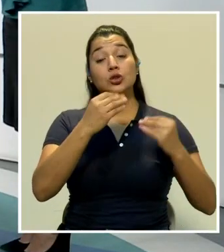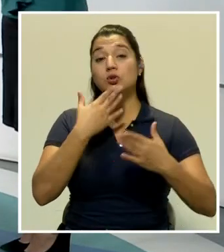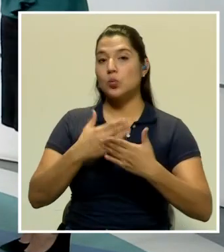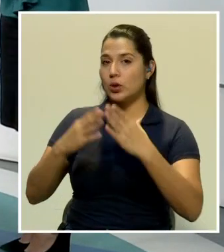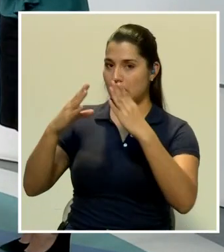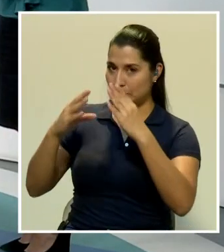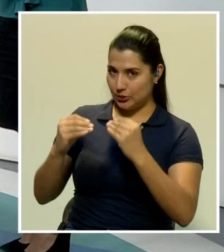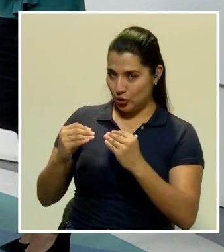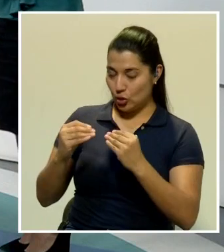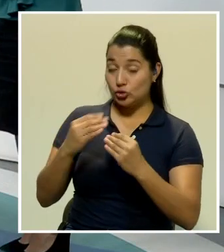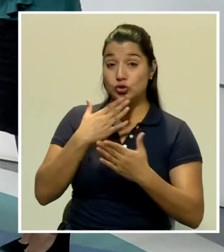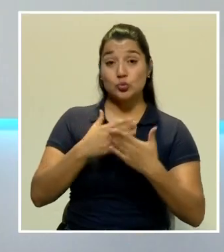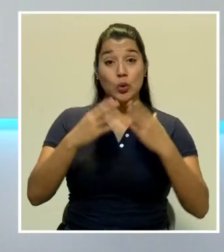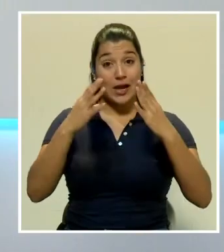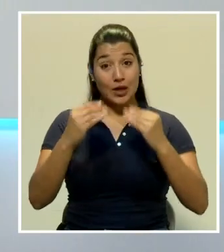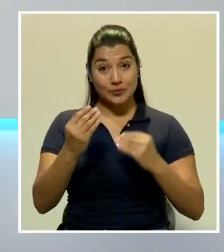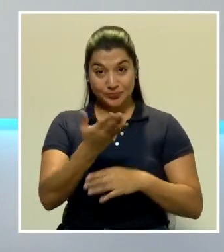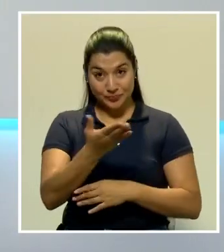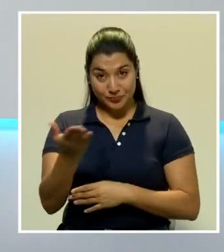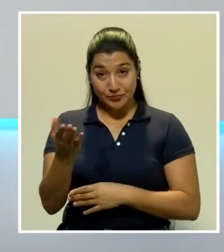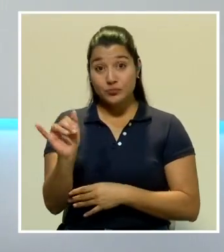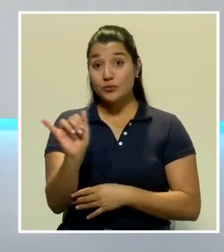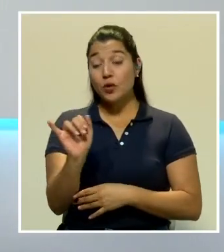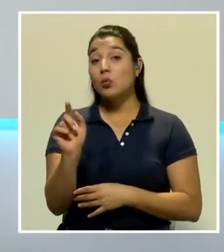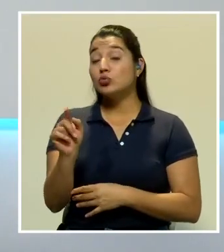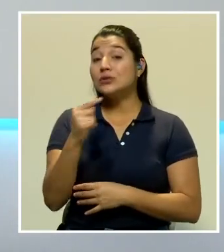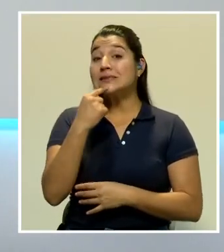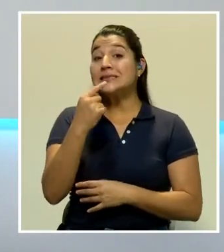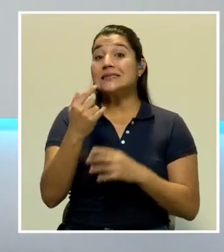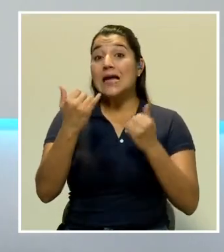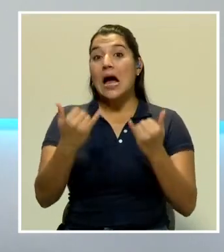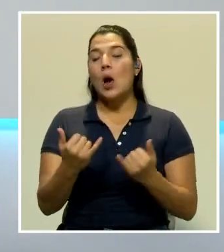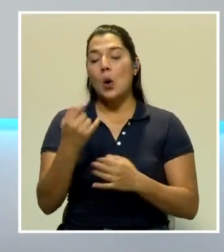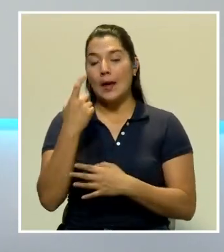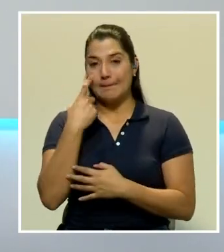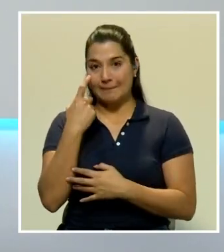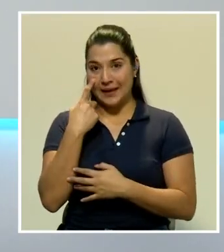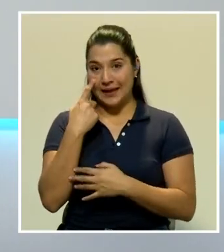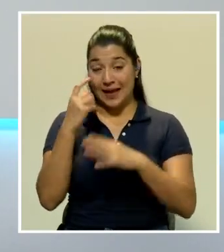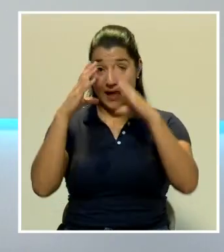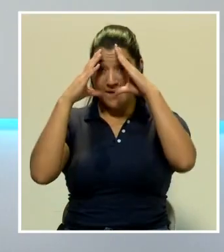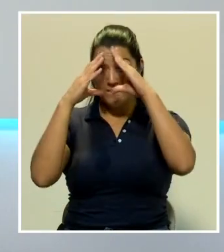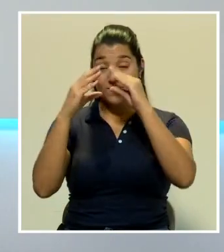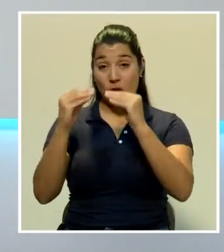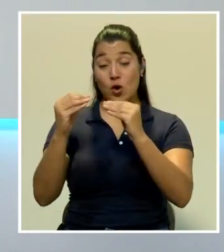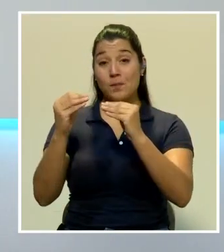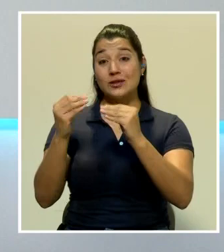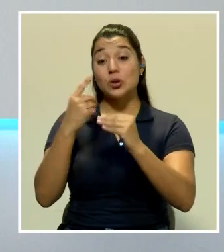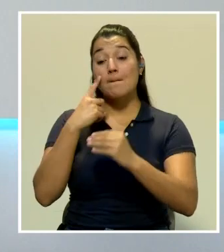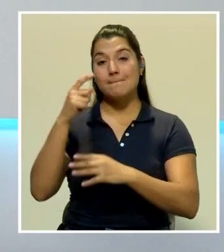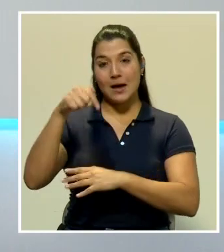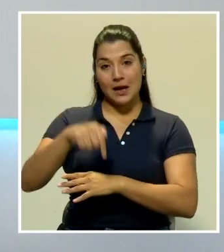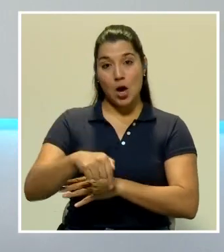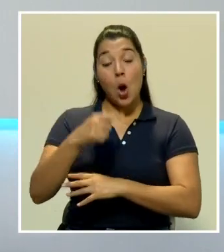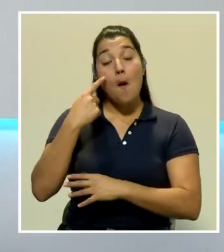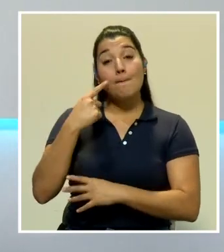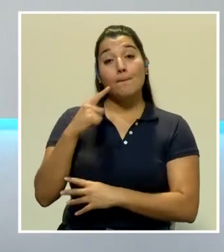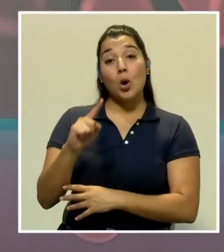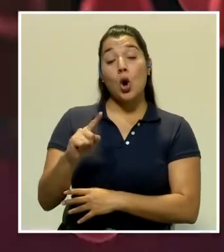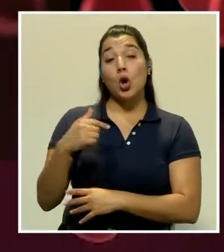don Ernesto y amigos televidentes. Así como usted lo menciona, vamos de inmediato a ver los datos suministrados para el día de hoy por